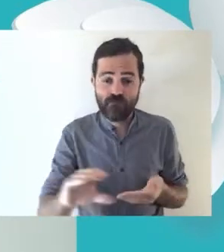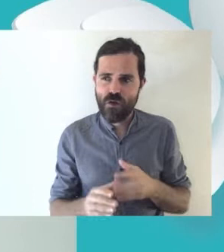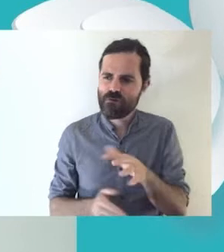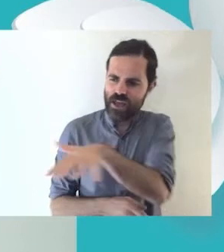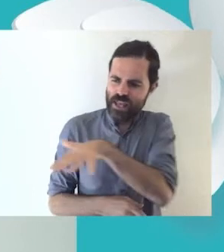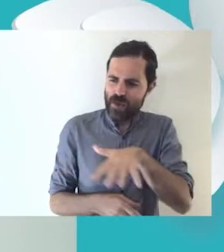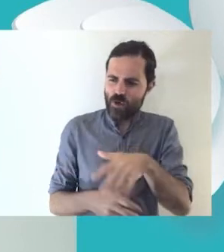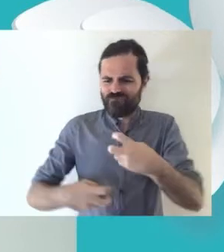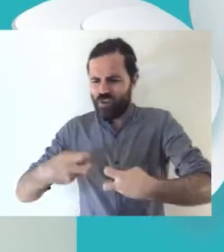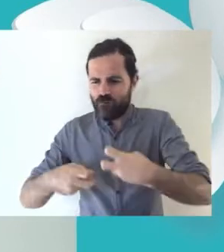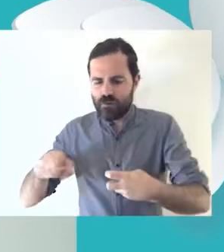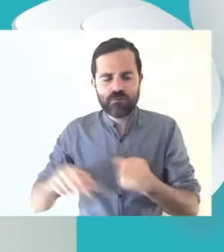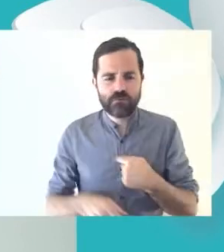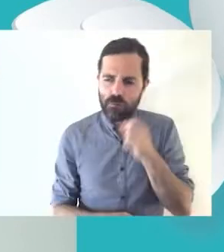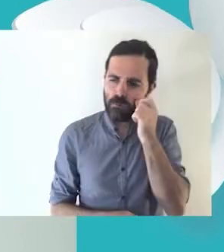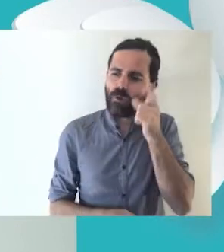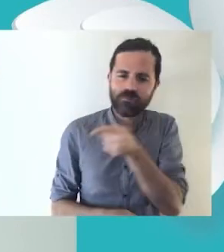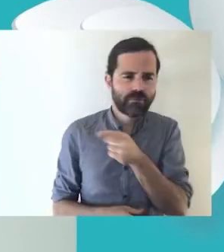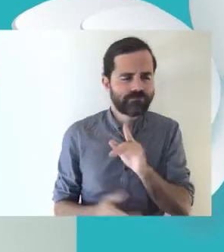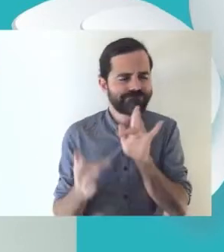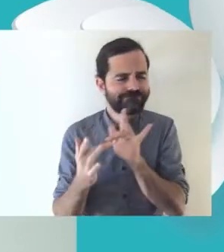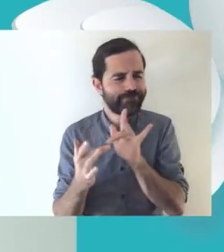con las personas. Un día fuimos a un evento,